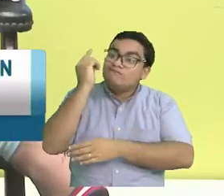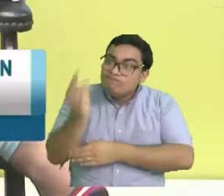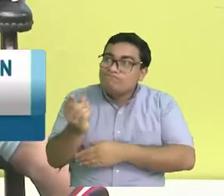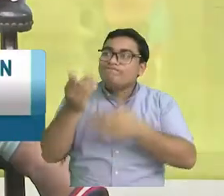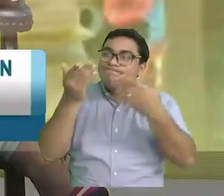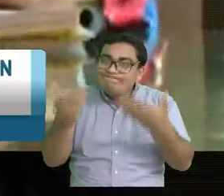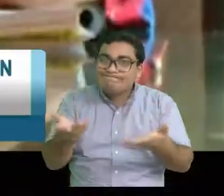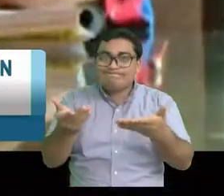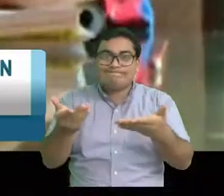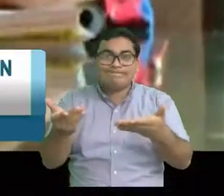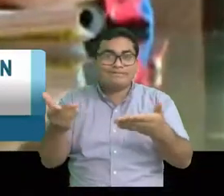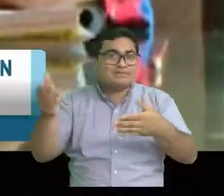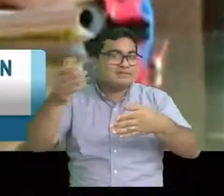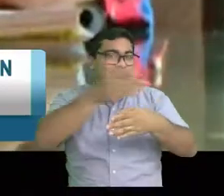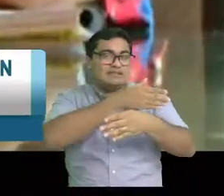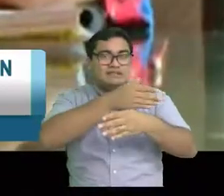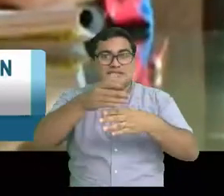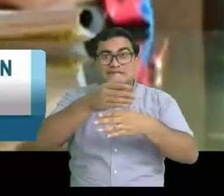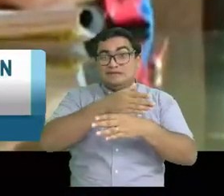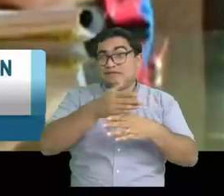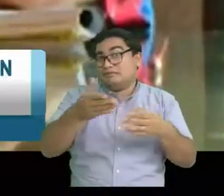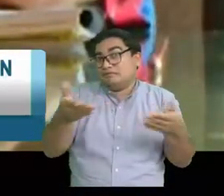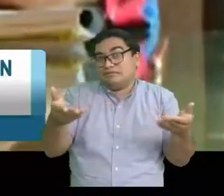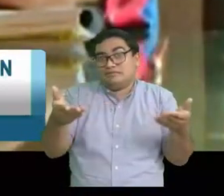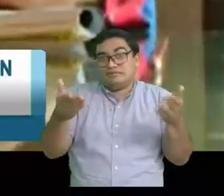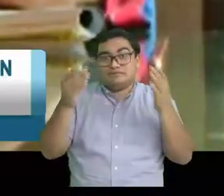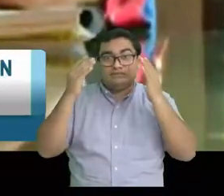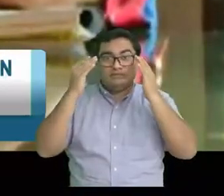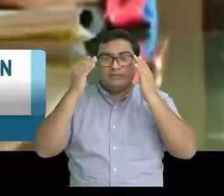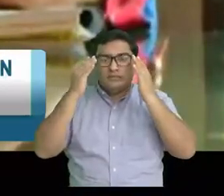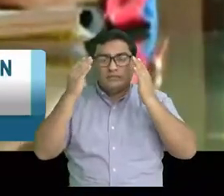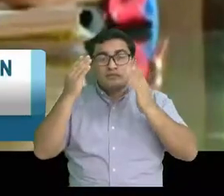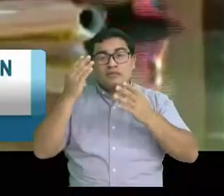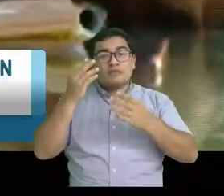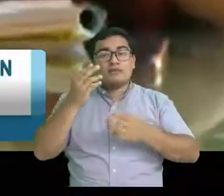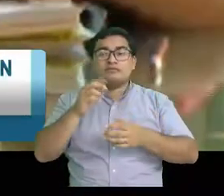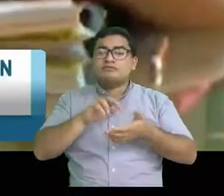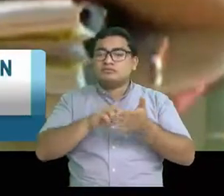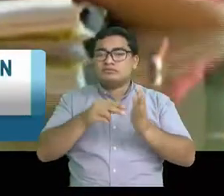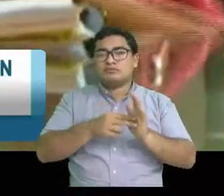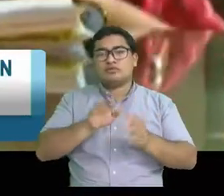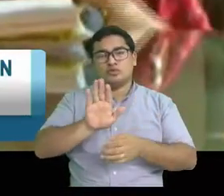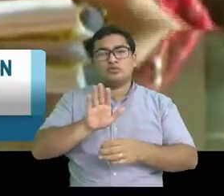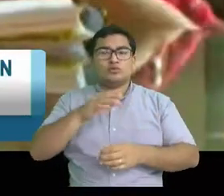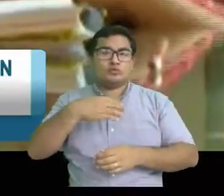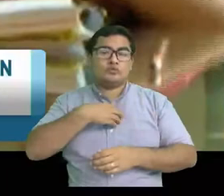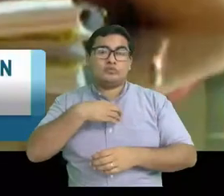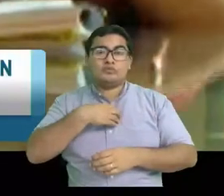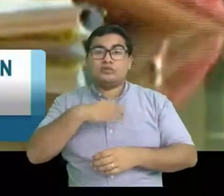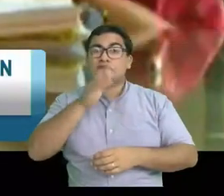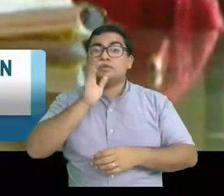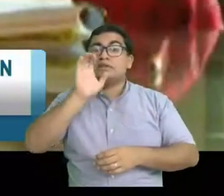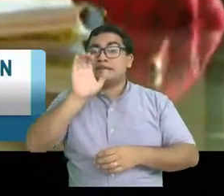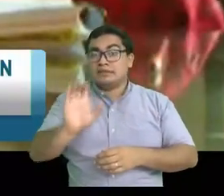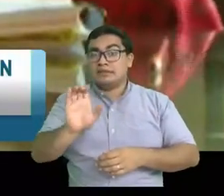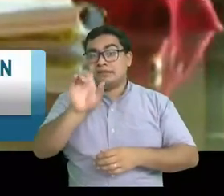no tienen que ver con lo que está pasando actualmente, pues. Entonces, eso es algo bien, bien característico de ellos. Entonces, es muy diferente